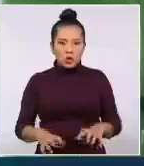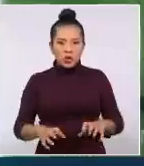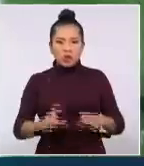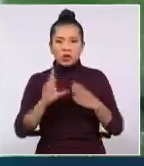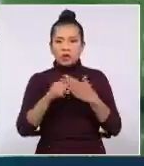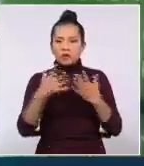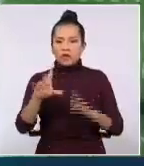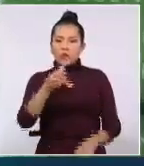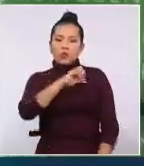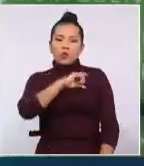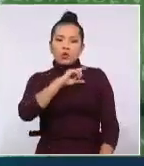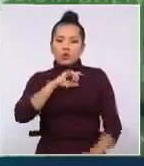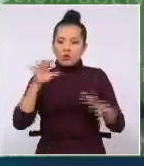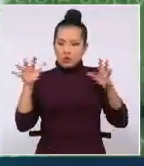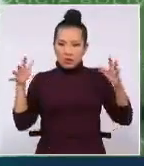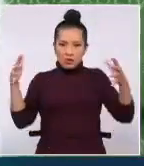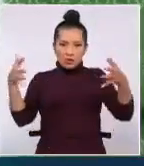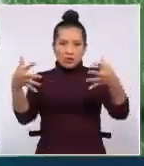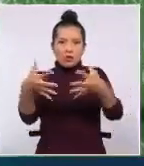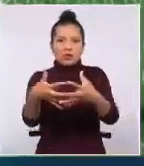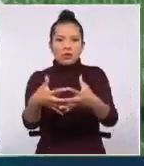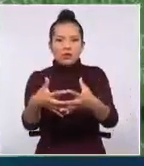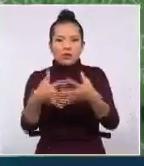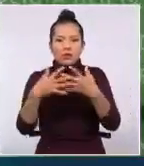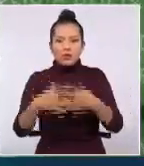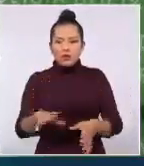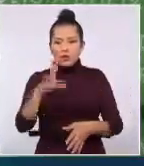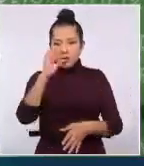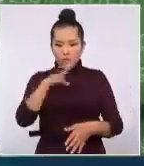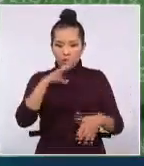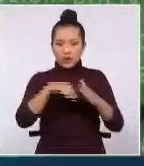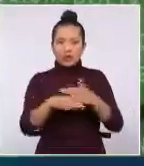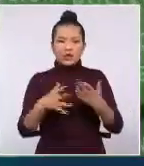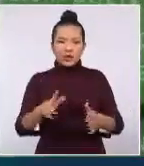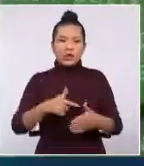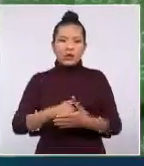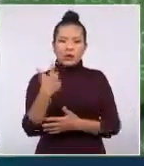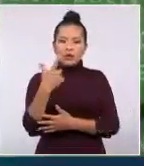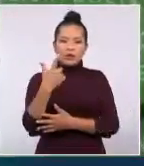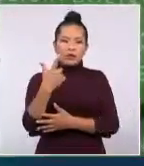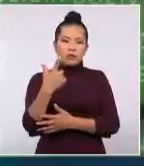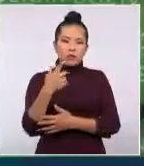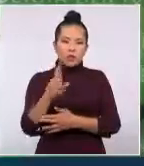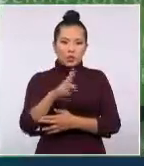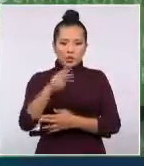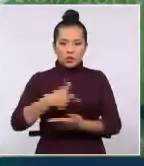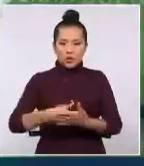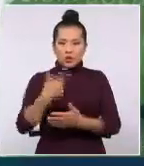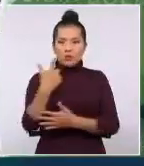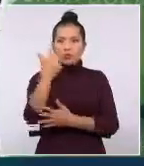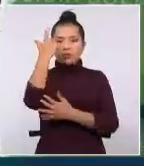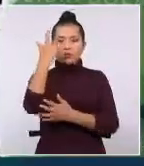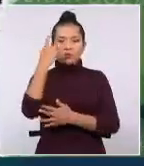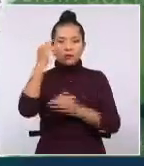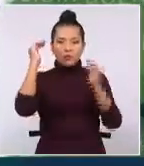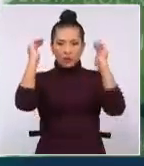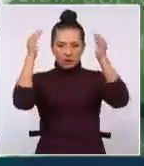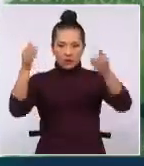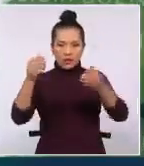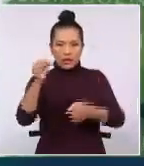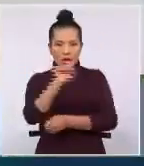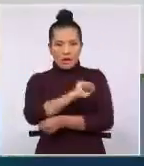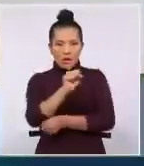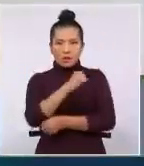rodeado por policías. Es en ese sentido que uno de los internos realiza un disparo hacia la ventana, hacia el techo del vehículo, y